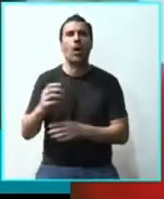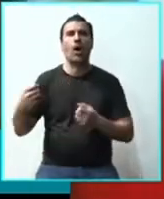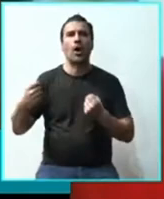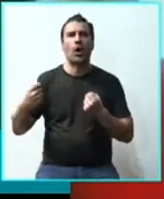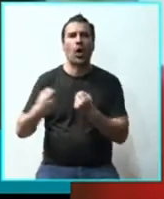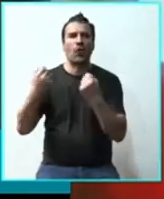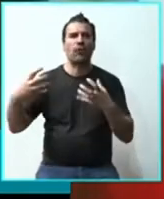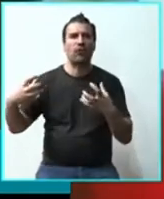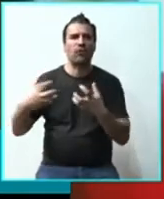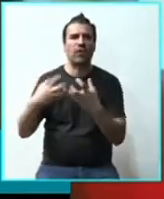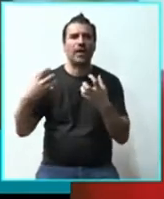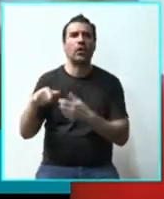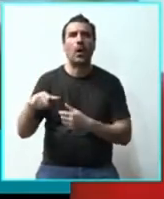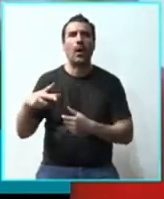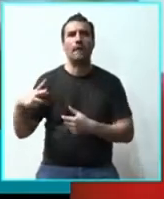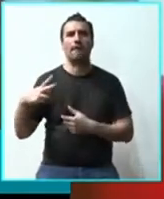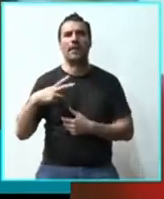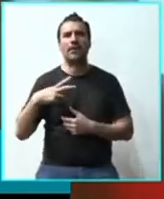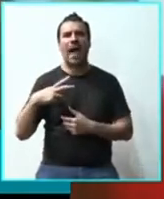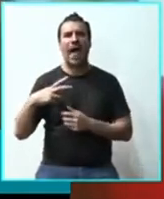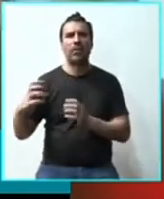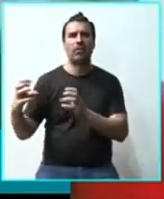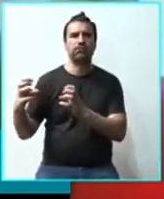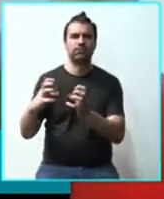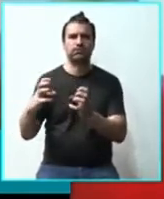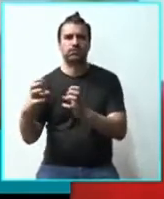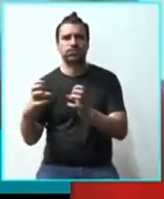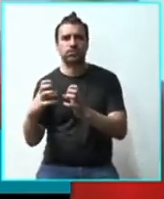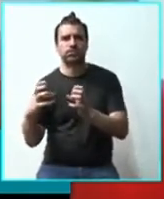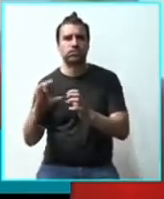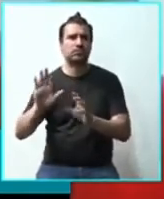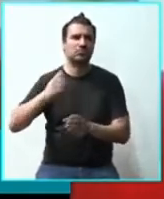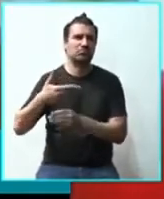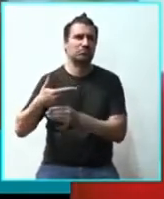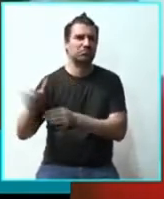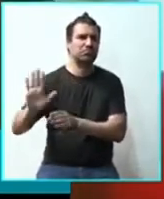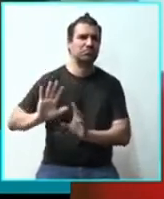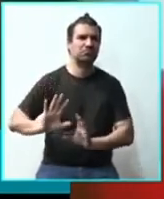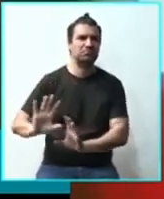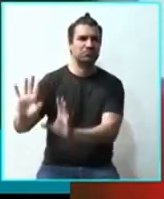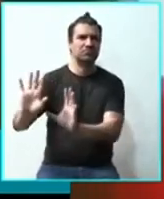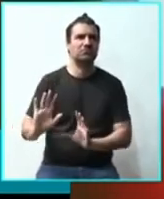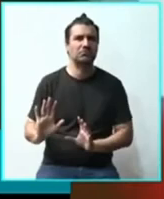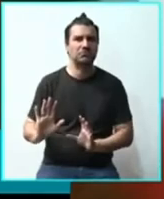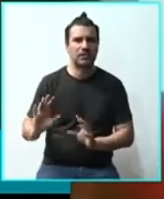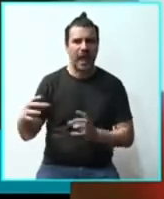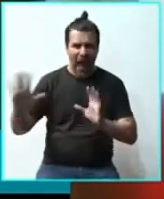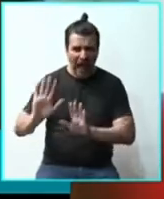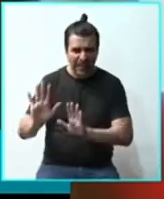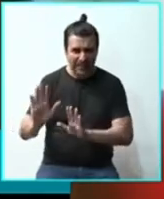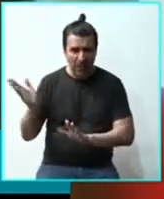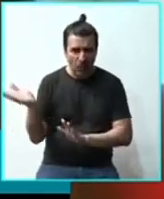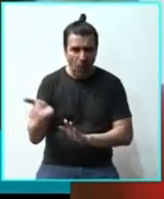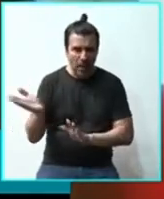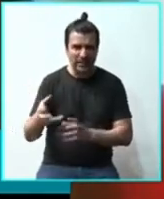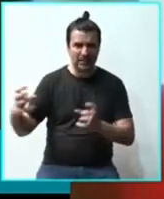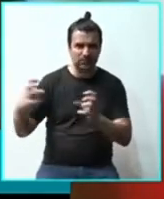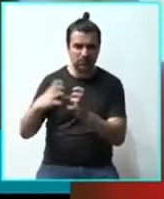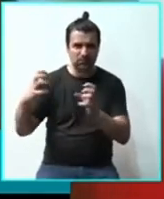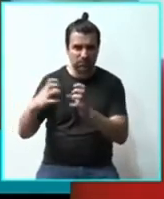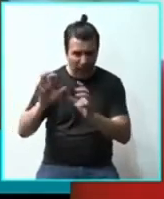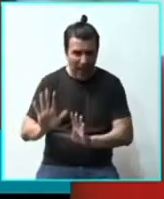conflictos privados se resuelvan de forma privada a través de la venganza, del linchamiento. No, creo que ninguno tampoco quiere